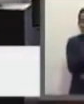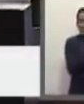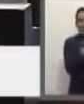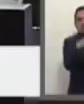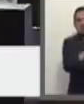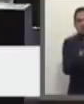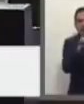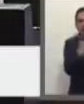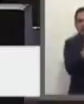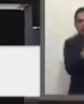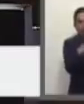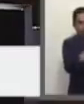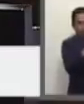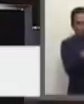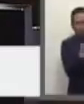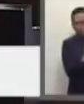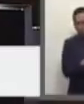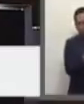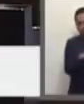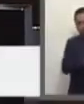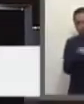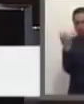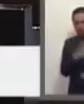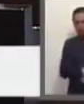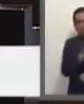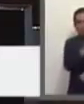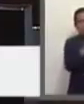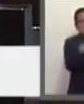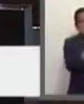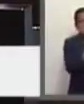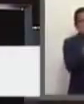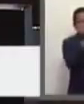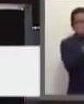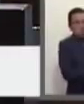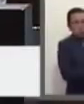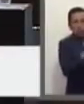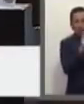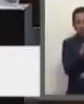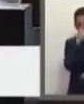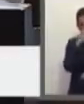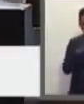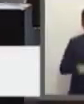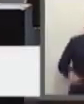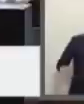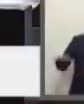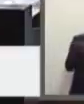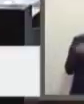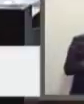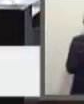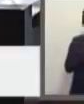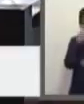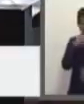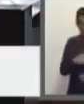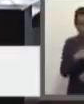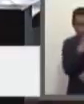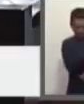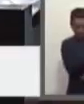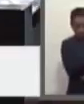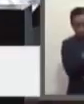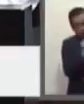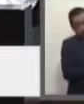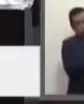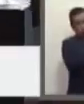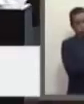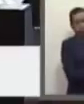vacío. Es el vaso regulador de todo el Valle de México. Van a desecar el lago de Texcoco. Si hay un lago, se los presento,